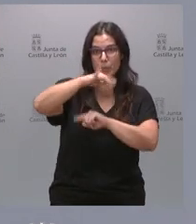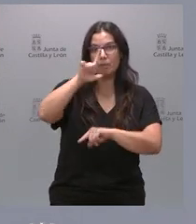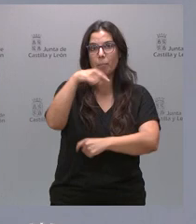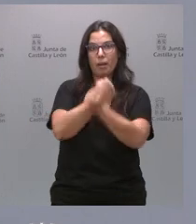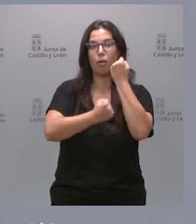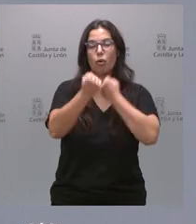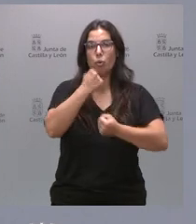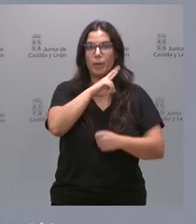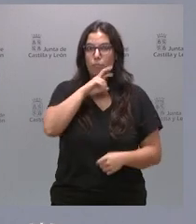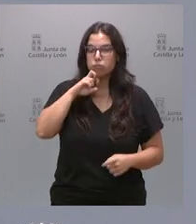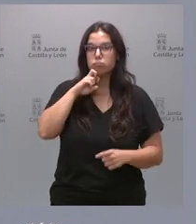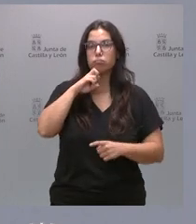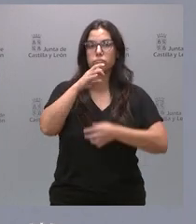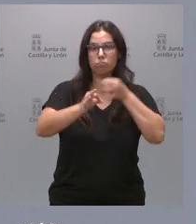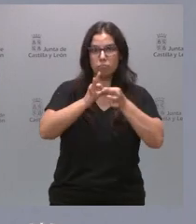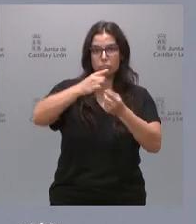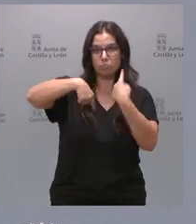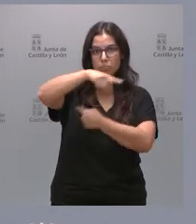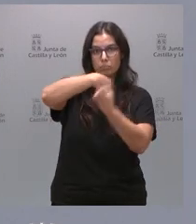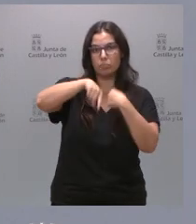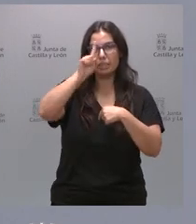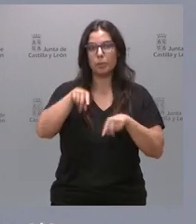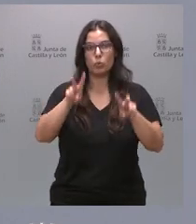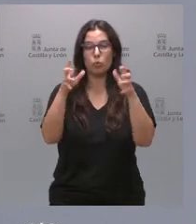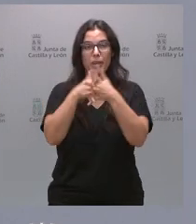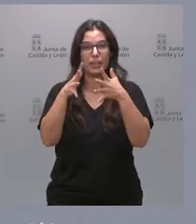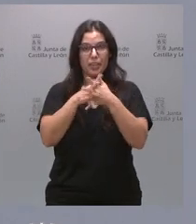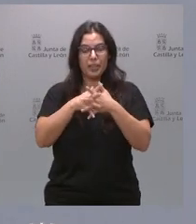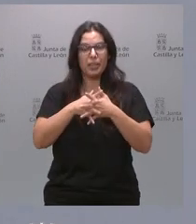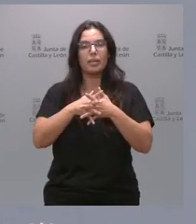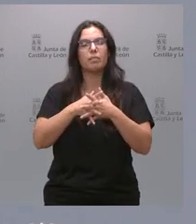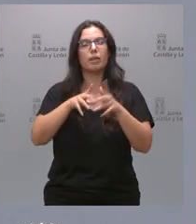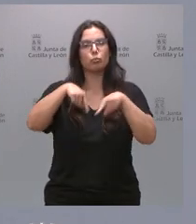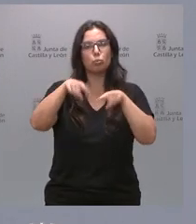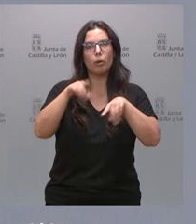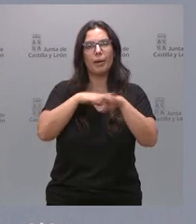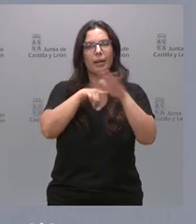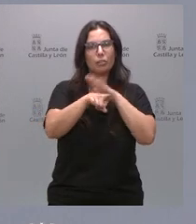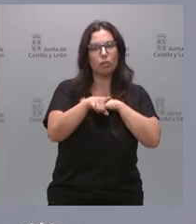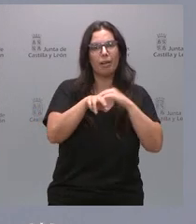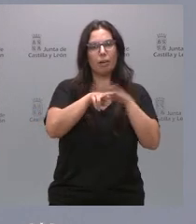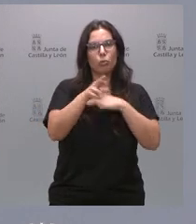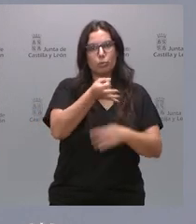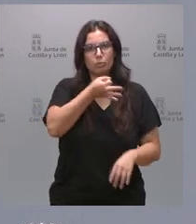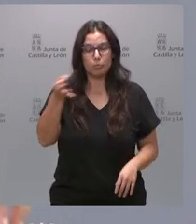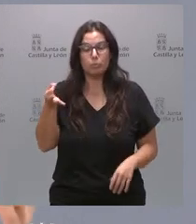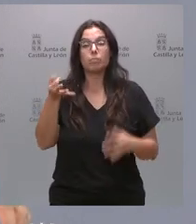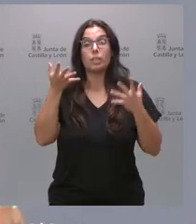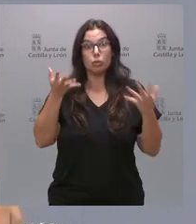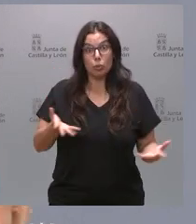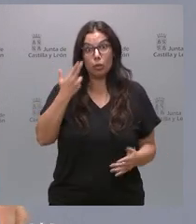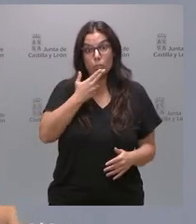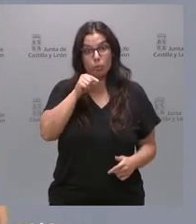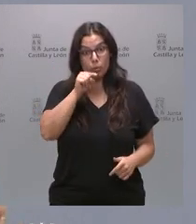circular y con las nuevas infraestructuras para optimizar la gestión de los recursos a estos efectos hay una inversión de